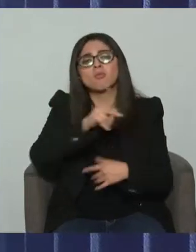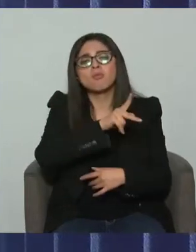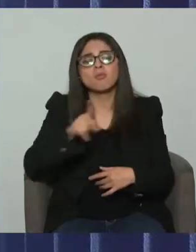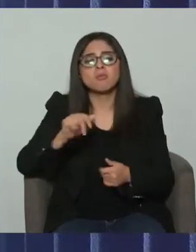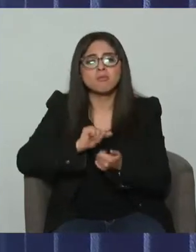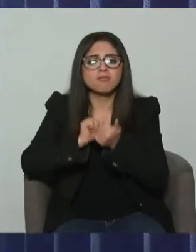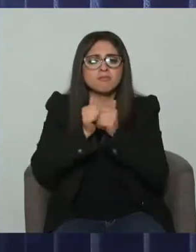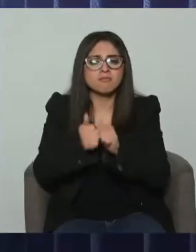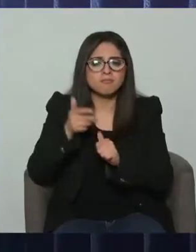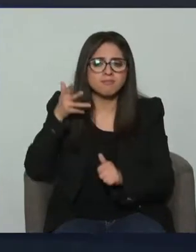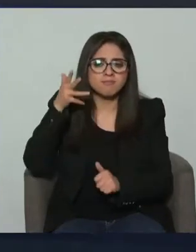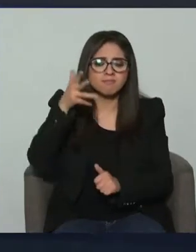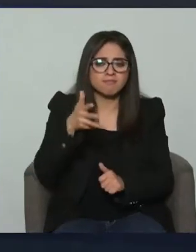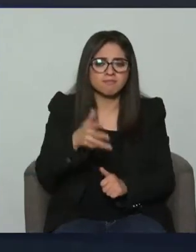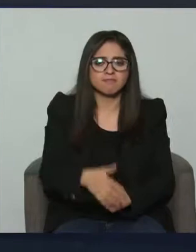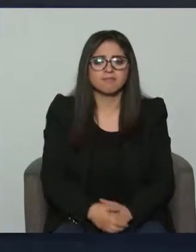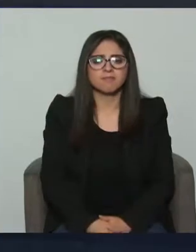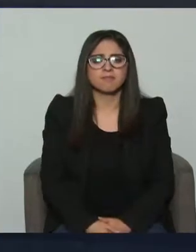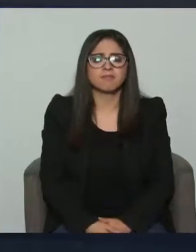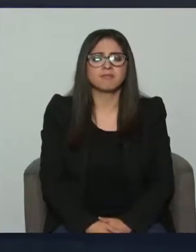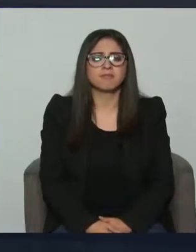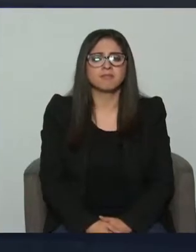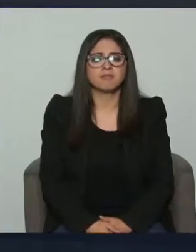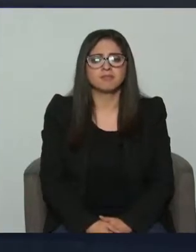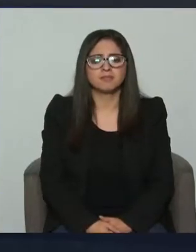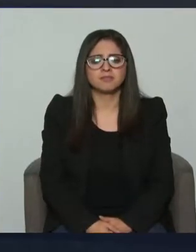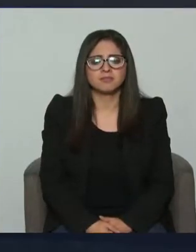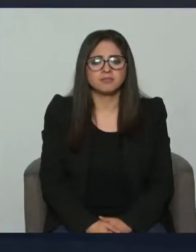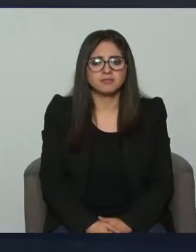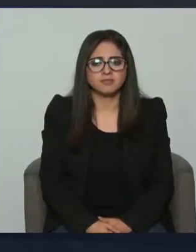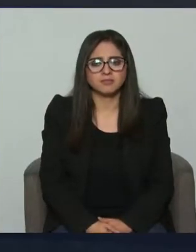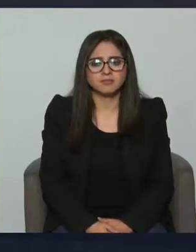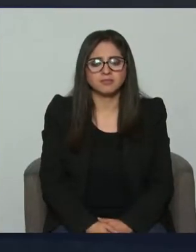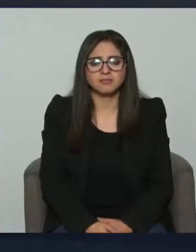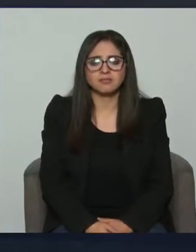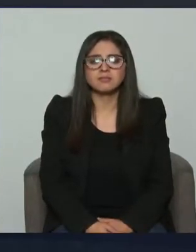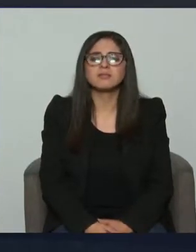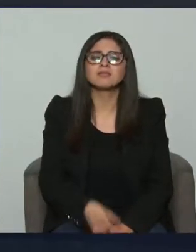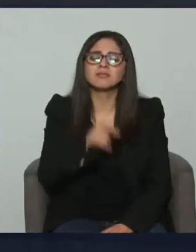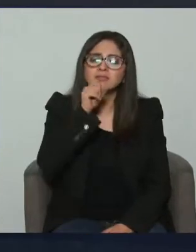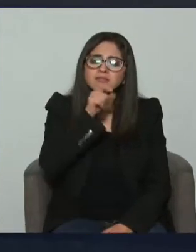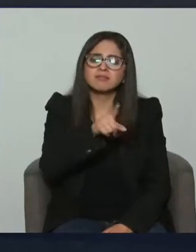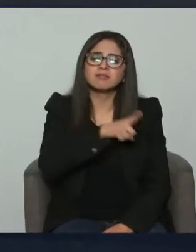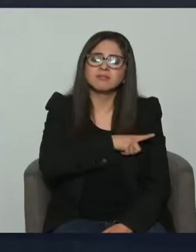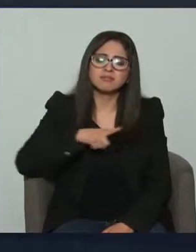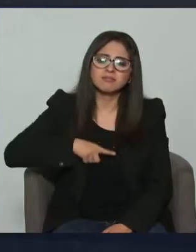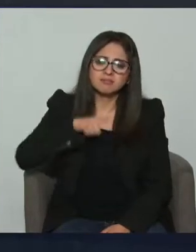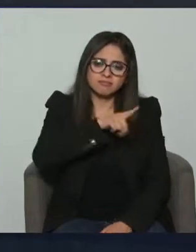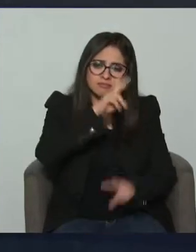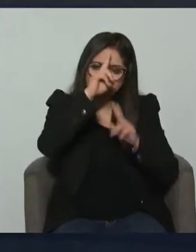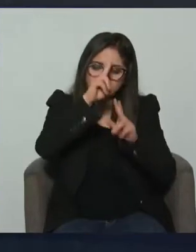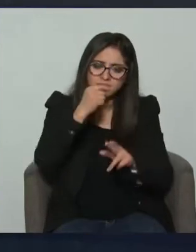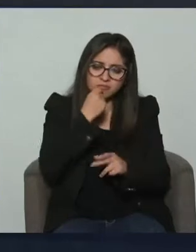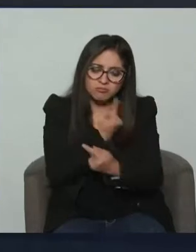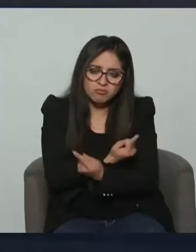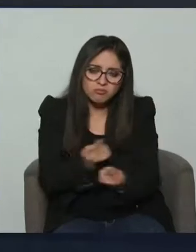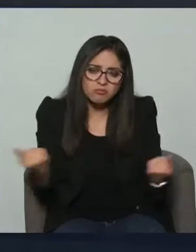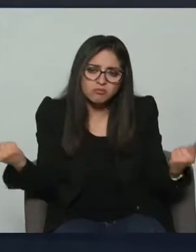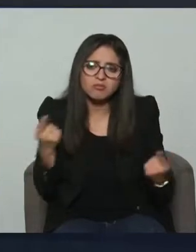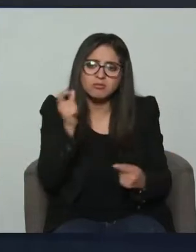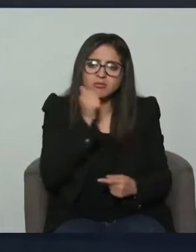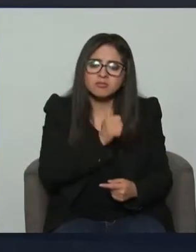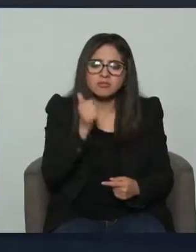con las que trabajamos, cómo podemos generar una política pública que beneficie a todos. No, y además esta violencia sexual que comentas, que también se ve